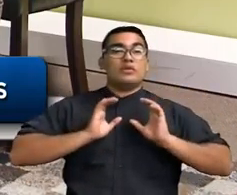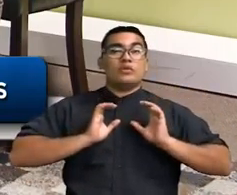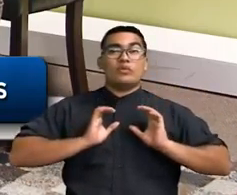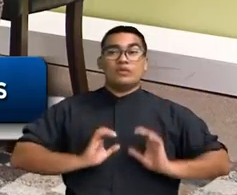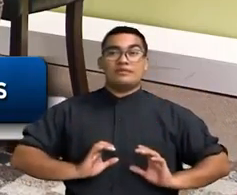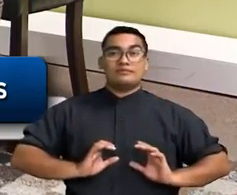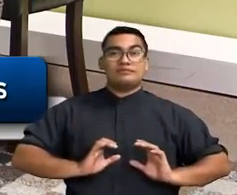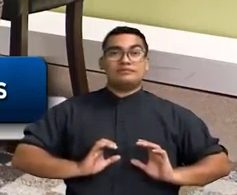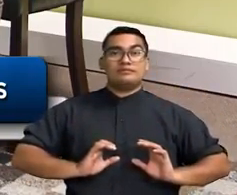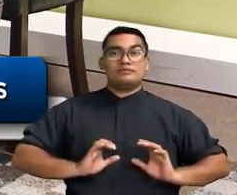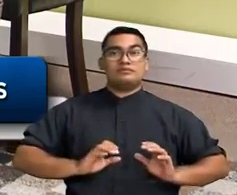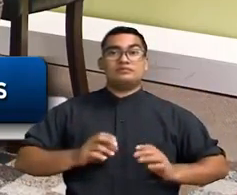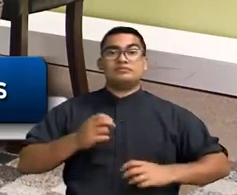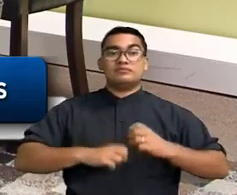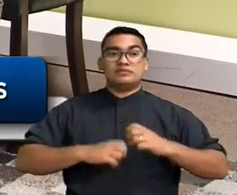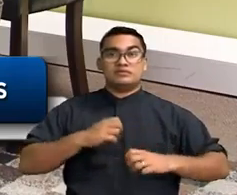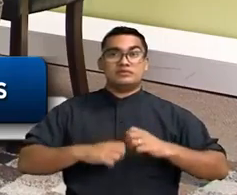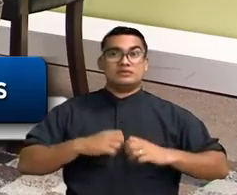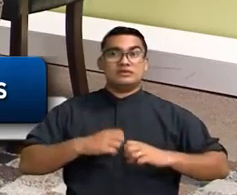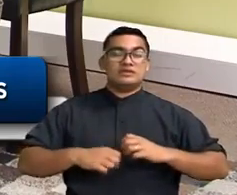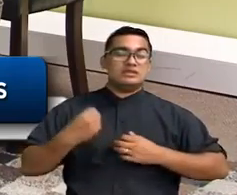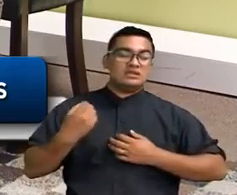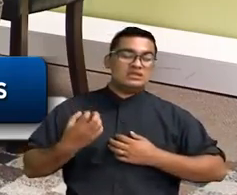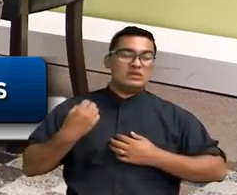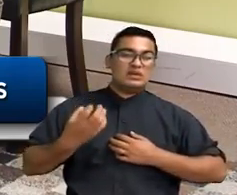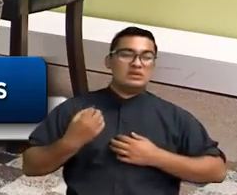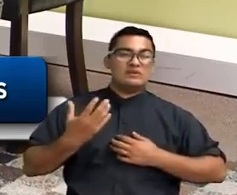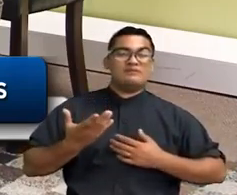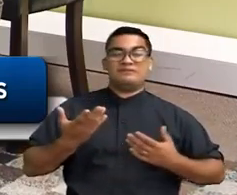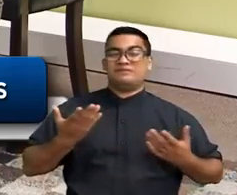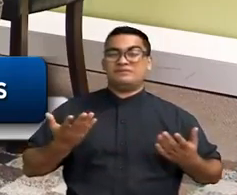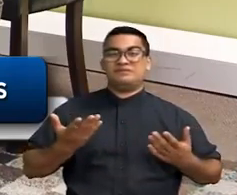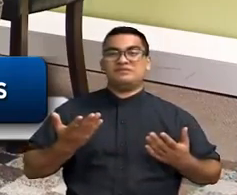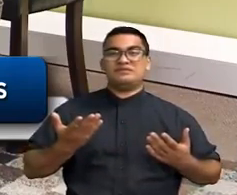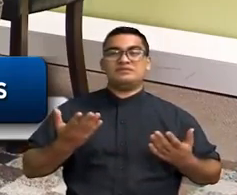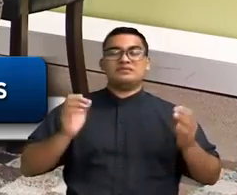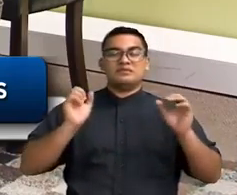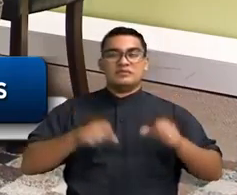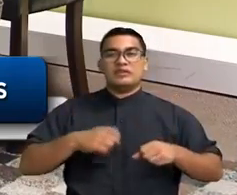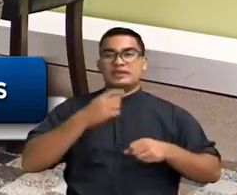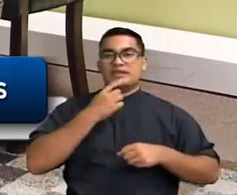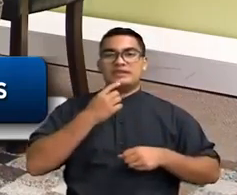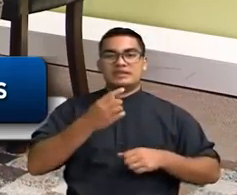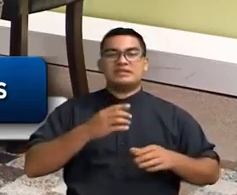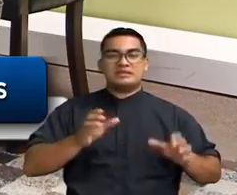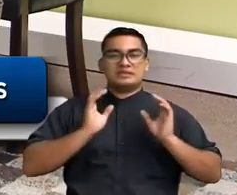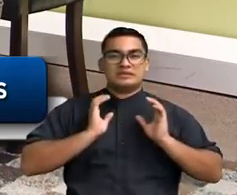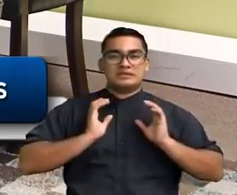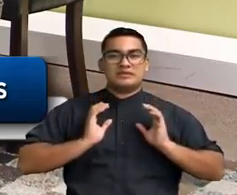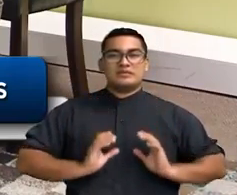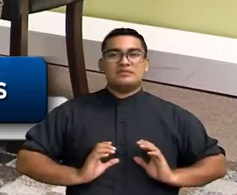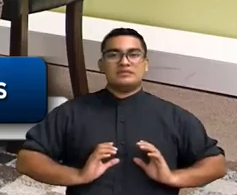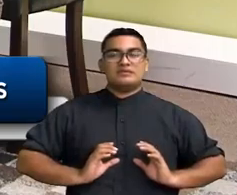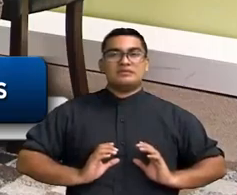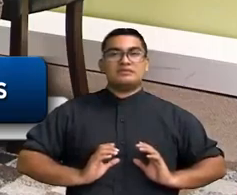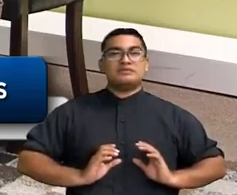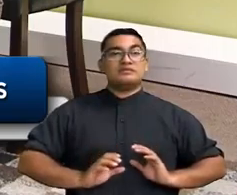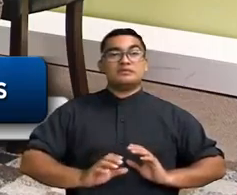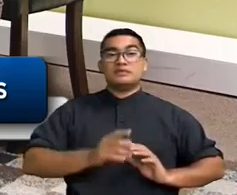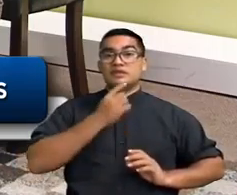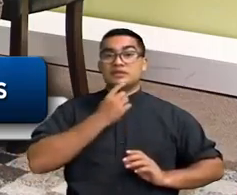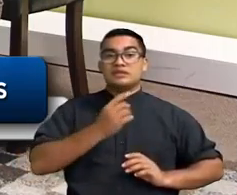manera mandando células inflamatorias, una cascada, para decirle al cuerpo, párate,